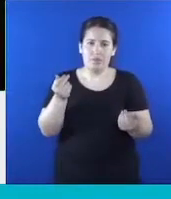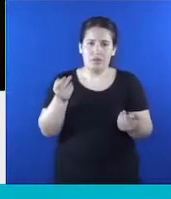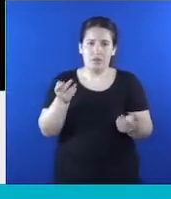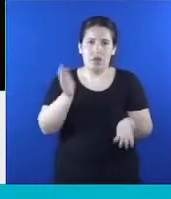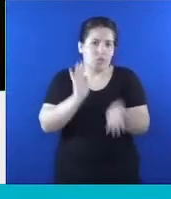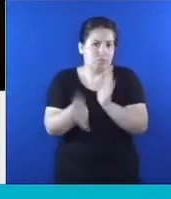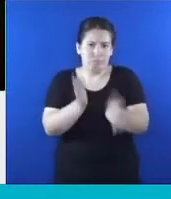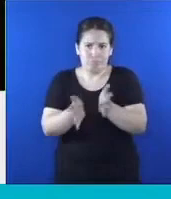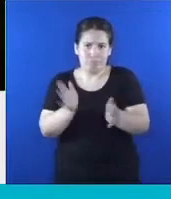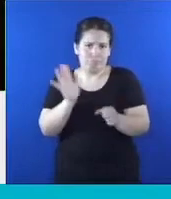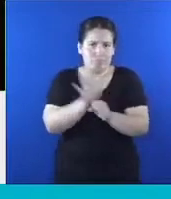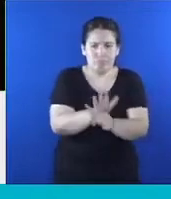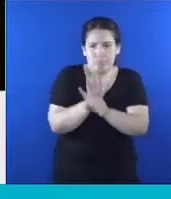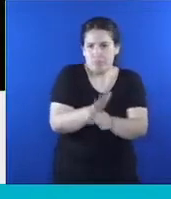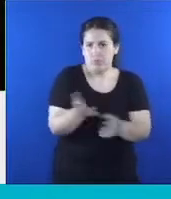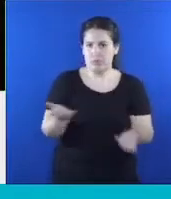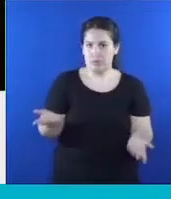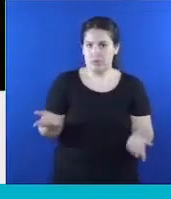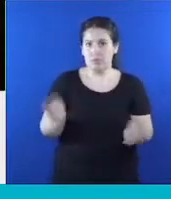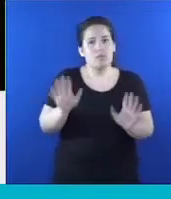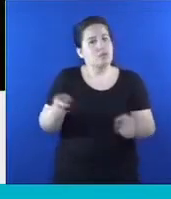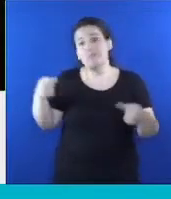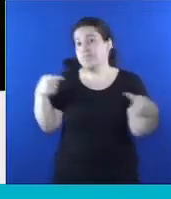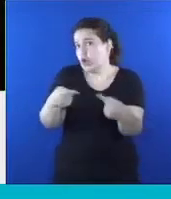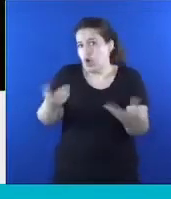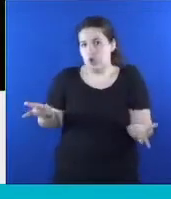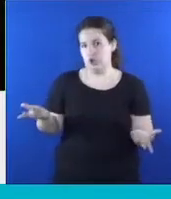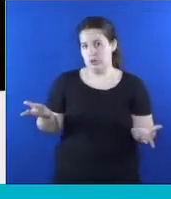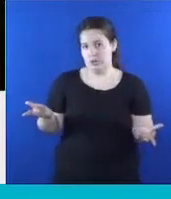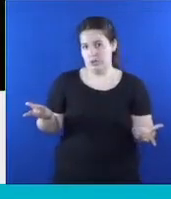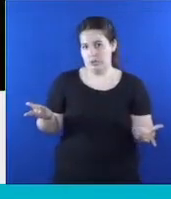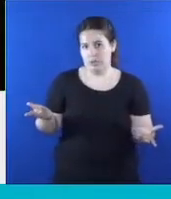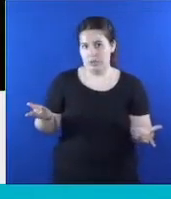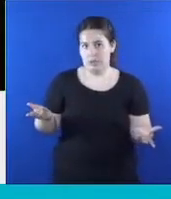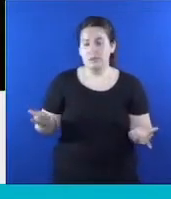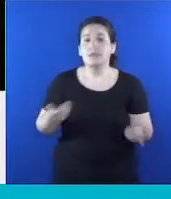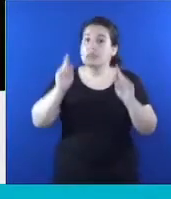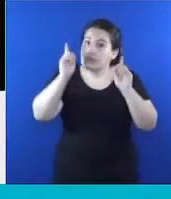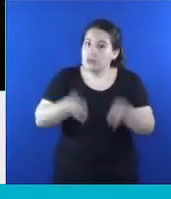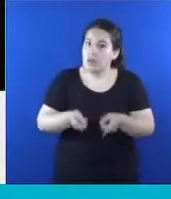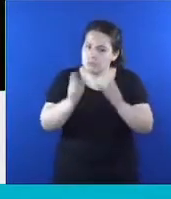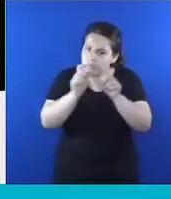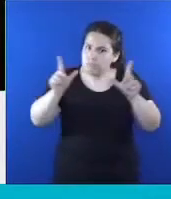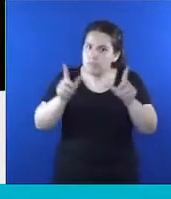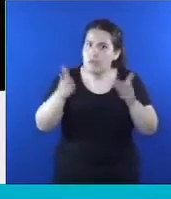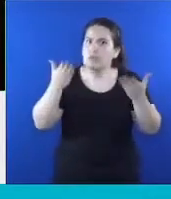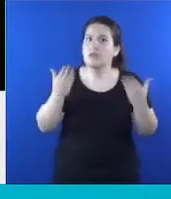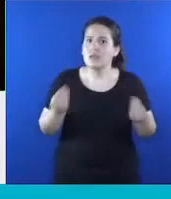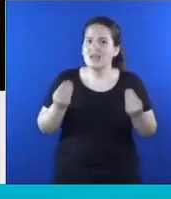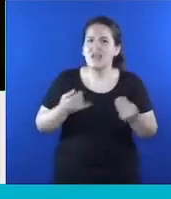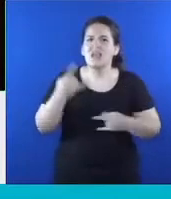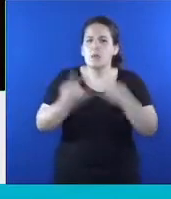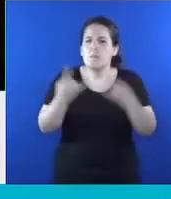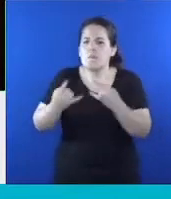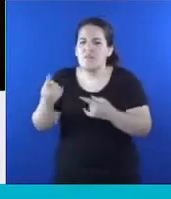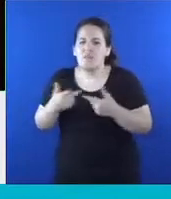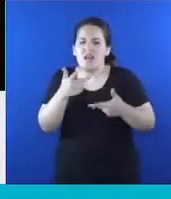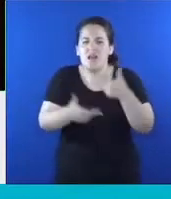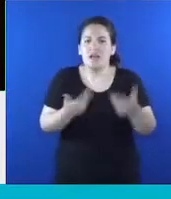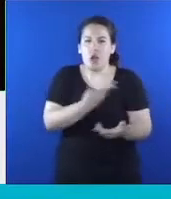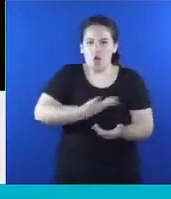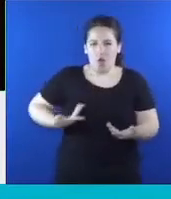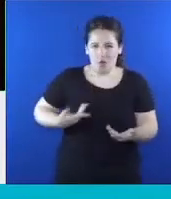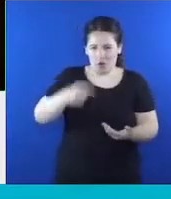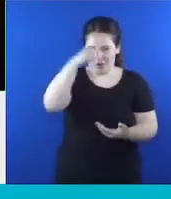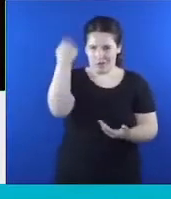pertrechos represivos esto lo tenemos que repudiar y tenemos que llamar la atención también sobre la norme de demagogia y las mentiras de este gobierno